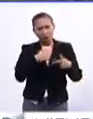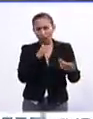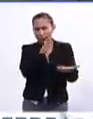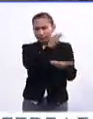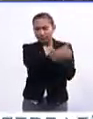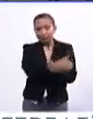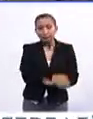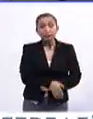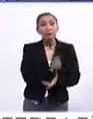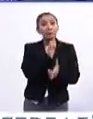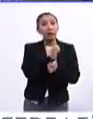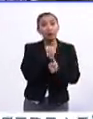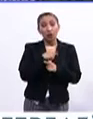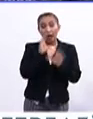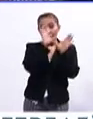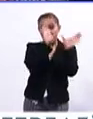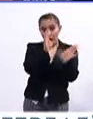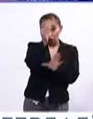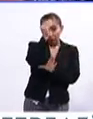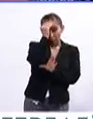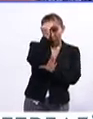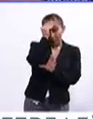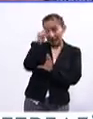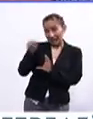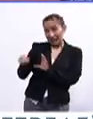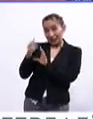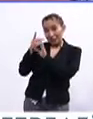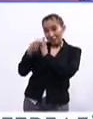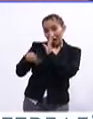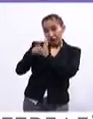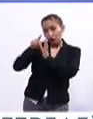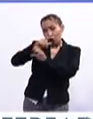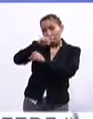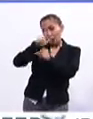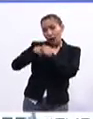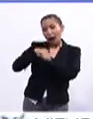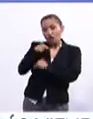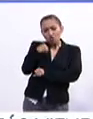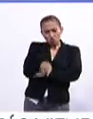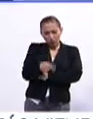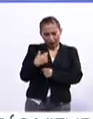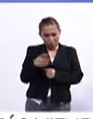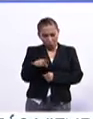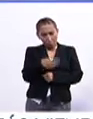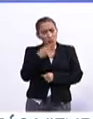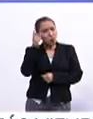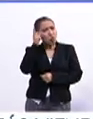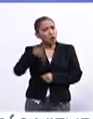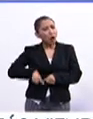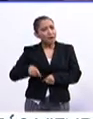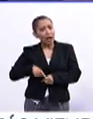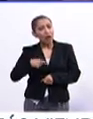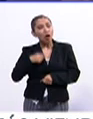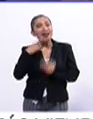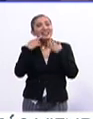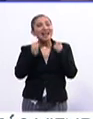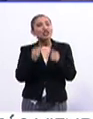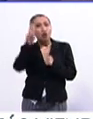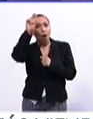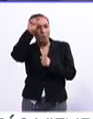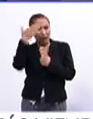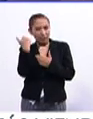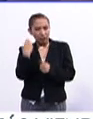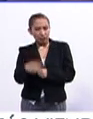mexicano. Entre el castillo de Chapultepec y el Palacio Nacional existía una propiedad del gobierno conocida como el Rancho La